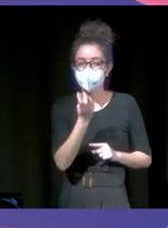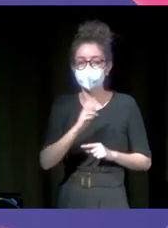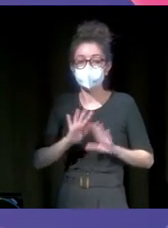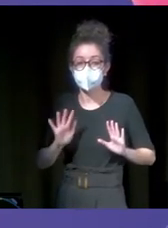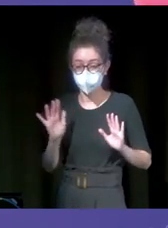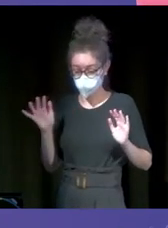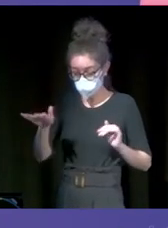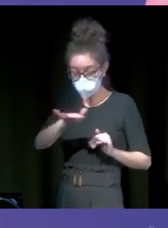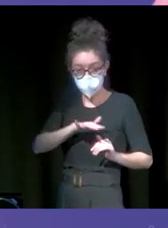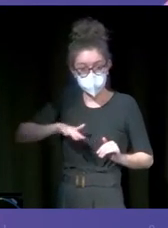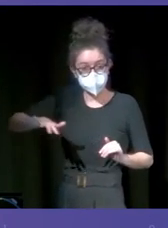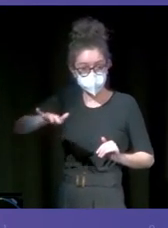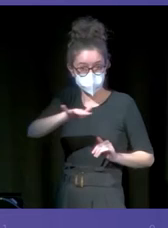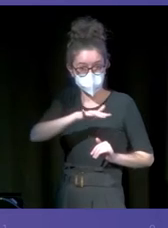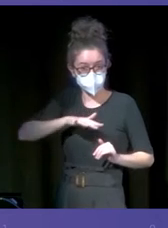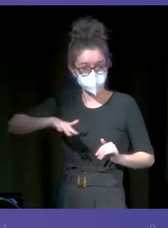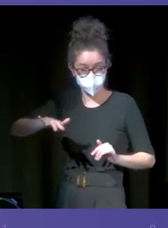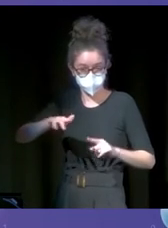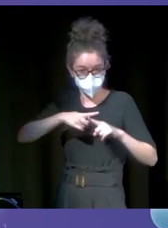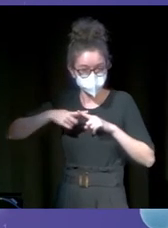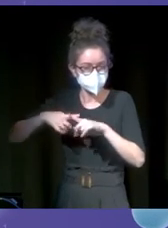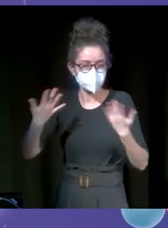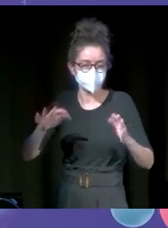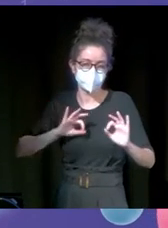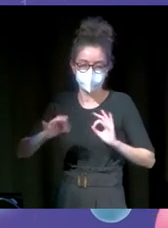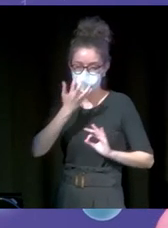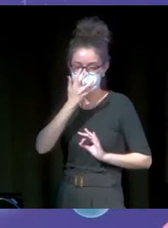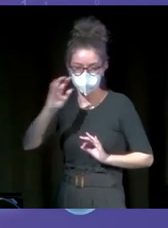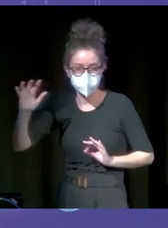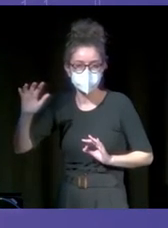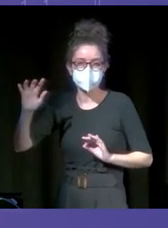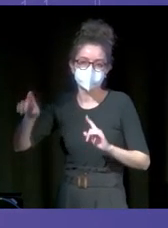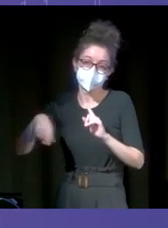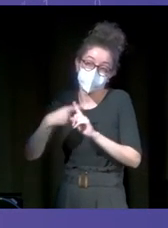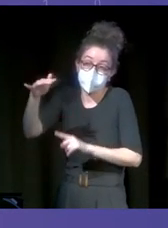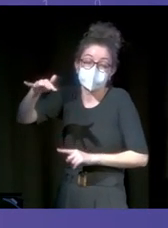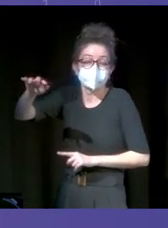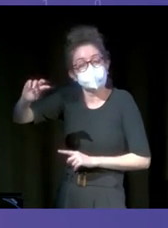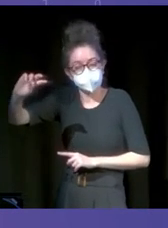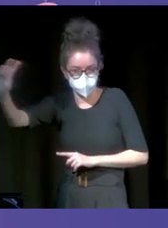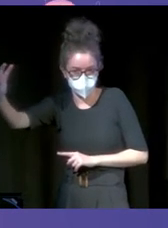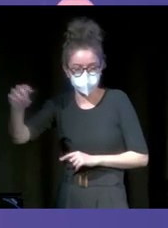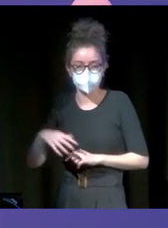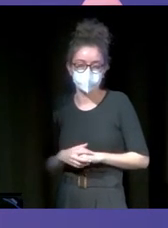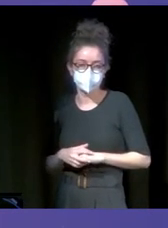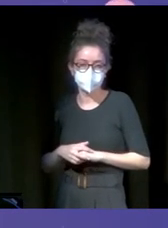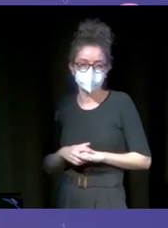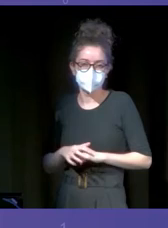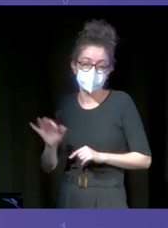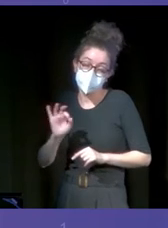físico nuestro querido teatro guimerá y también el resto de espacios o espacios de carácter